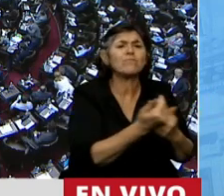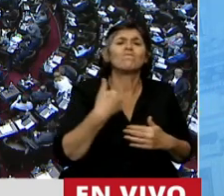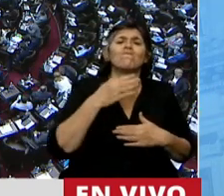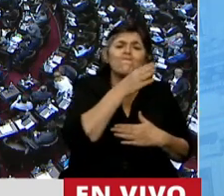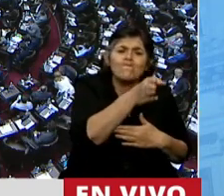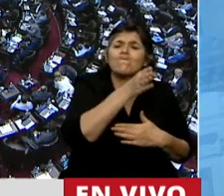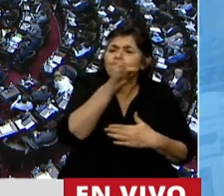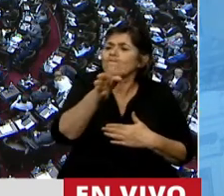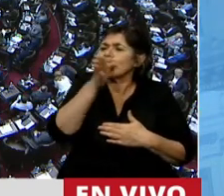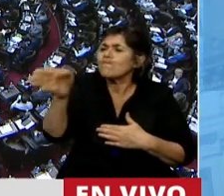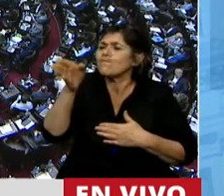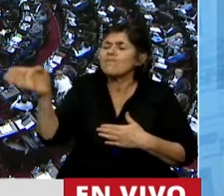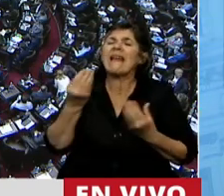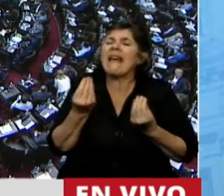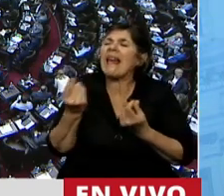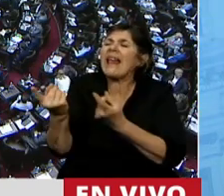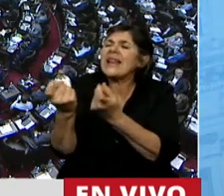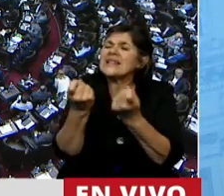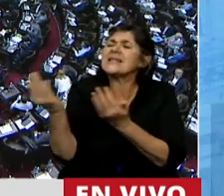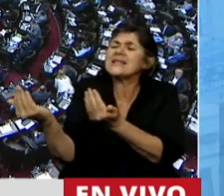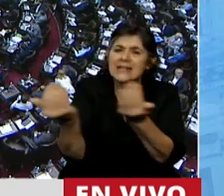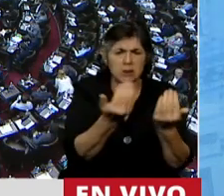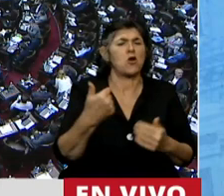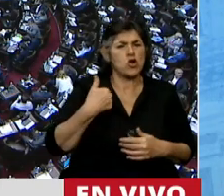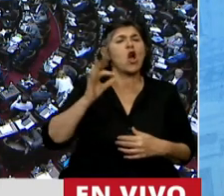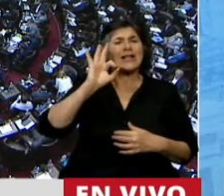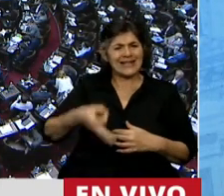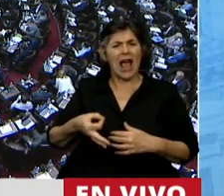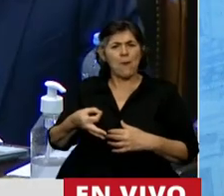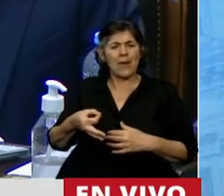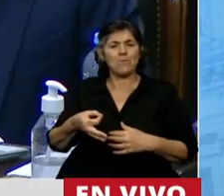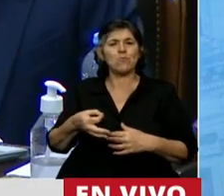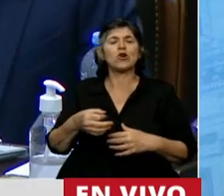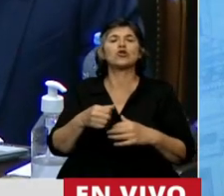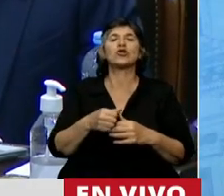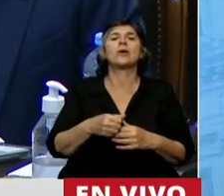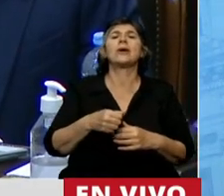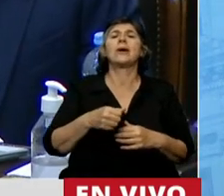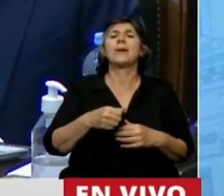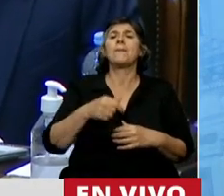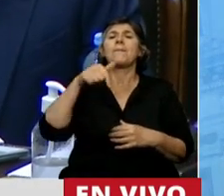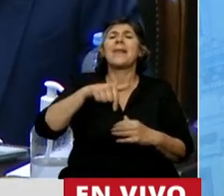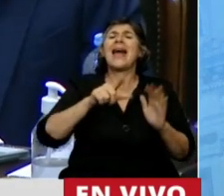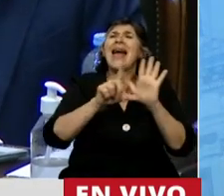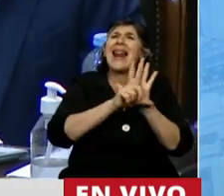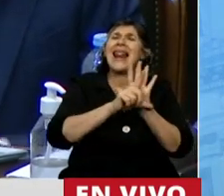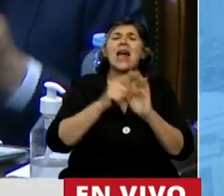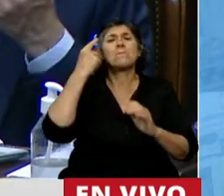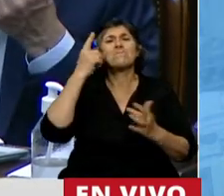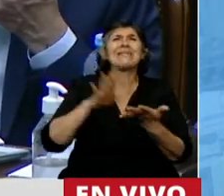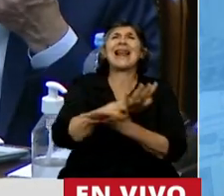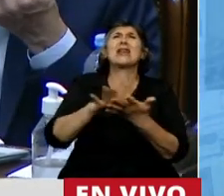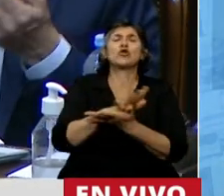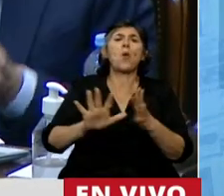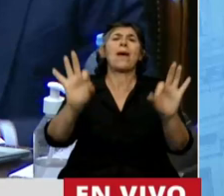territorio sabemos cuáles son las necesidades cuáles problemas por supuesto kacar no venimos y con esta ley venimos a resolver todos los problemas que él